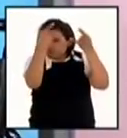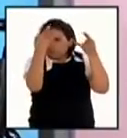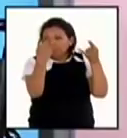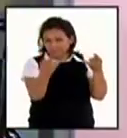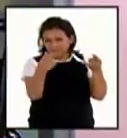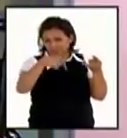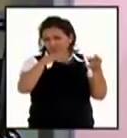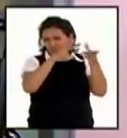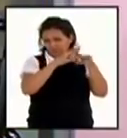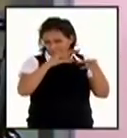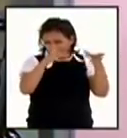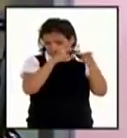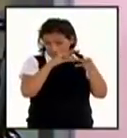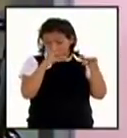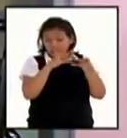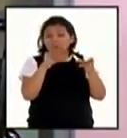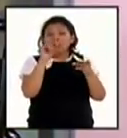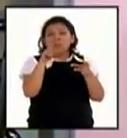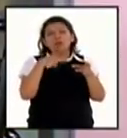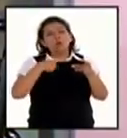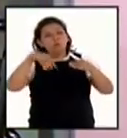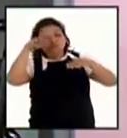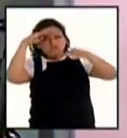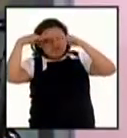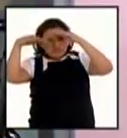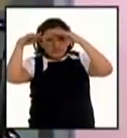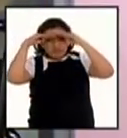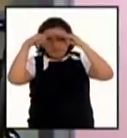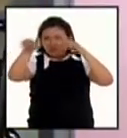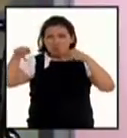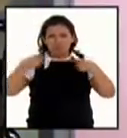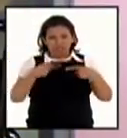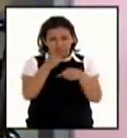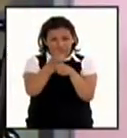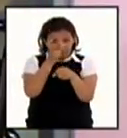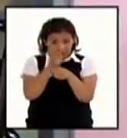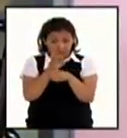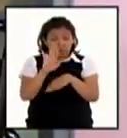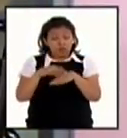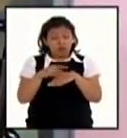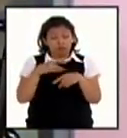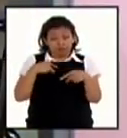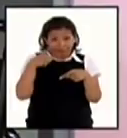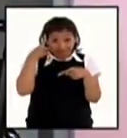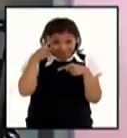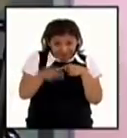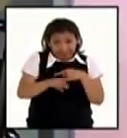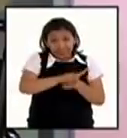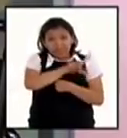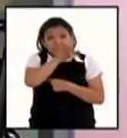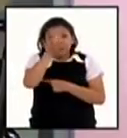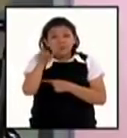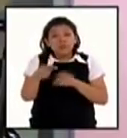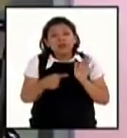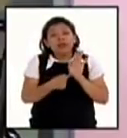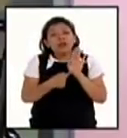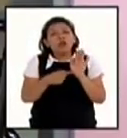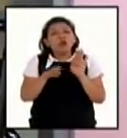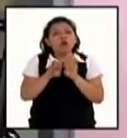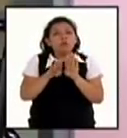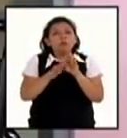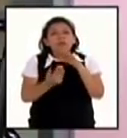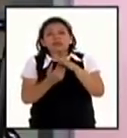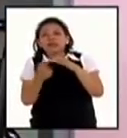les contamos y sobre las que reflexionamos con nuestros invitados. Por eso, después del corte comercial, vamos a ver una mesa de trabajo